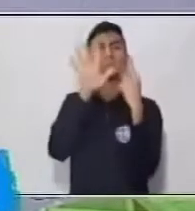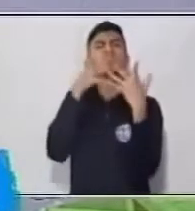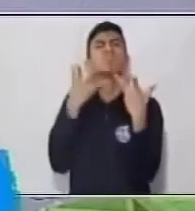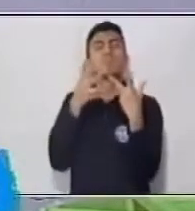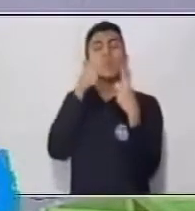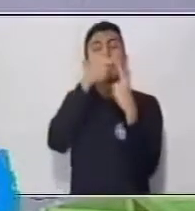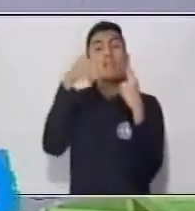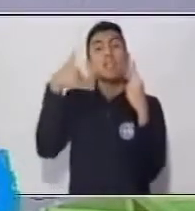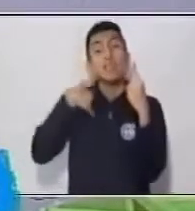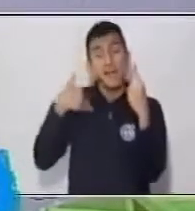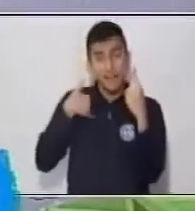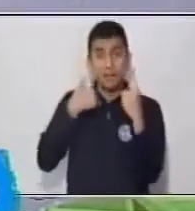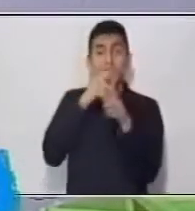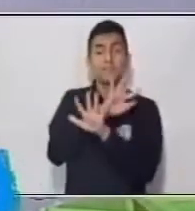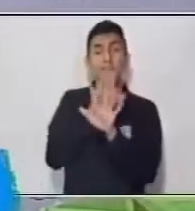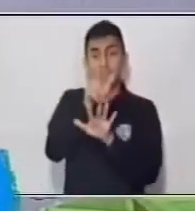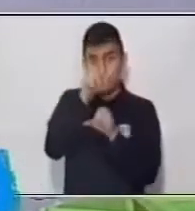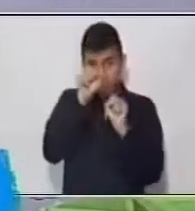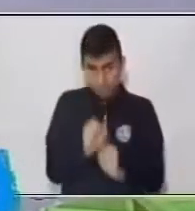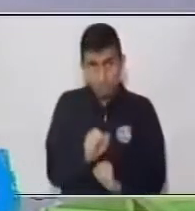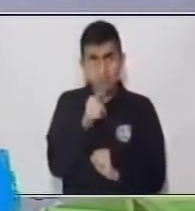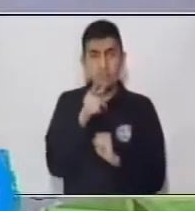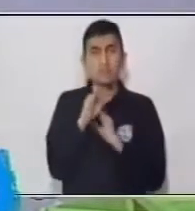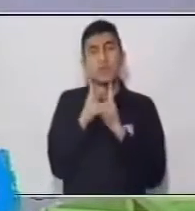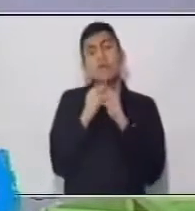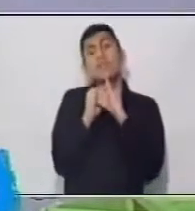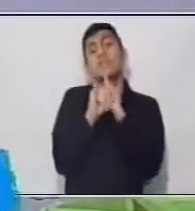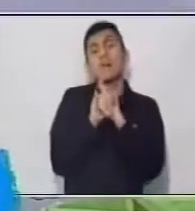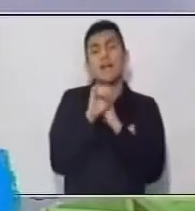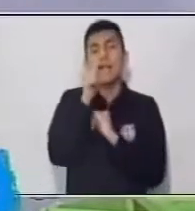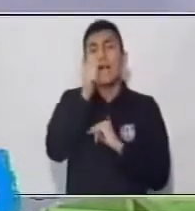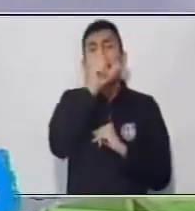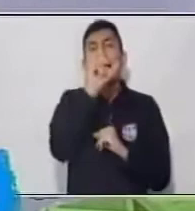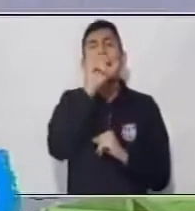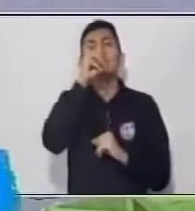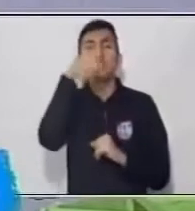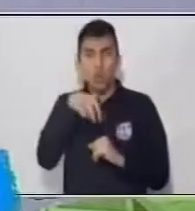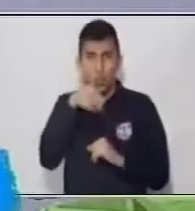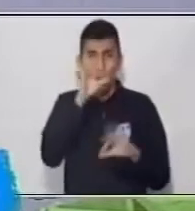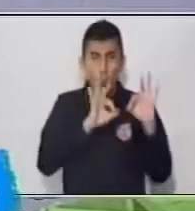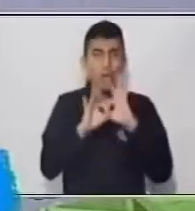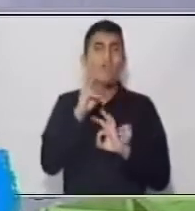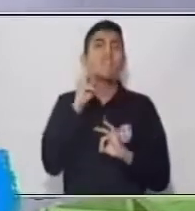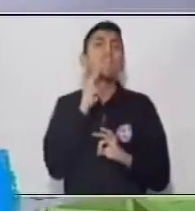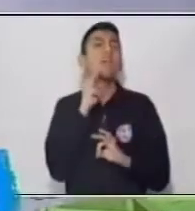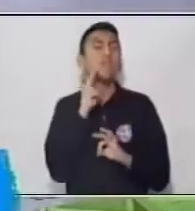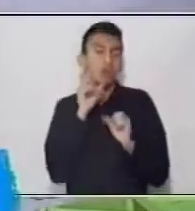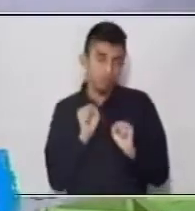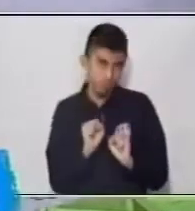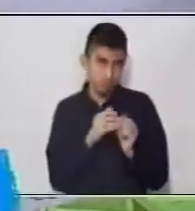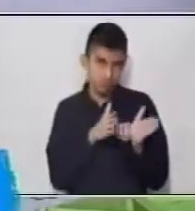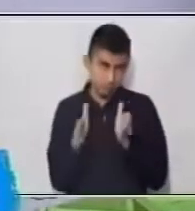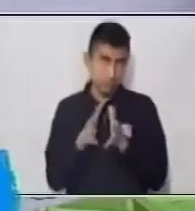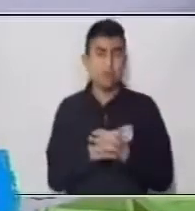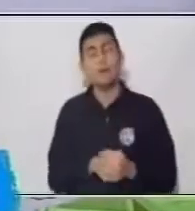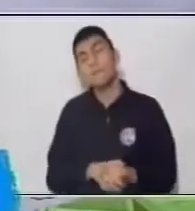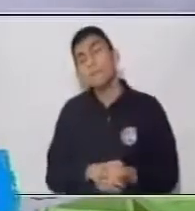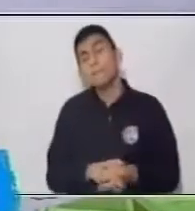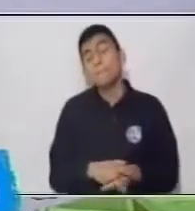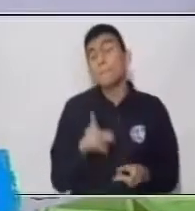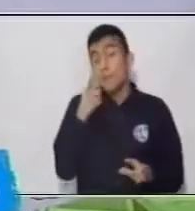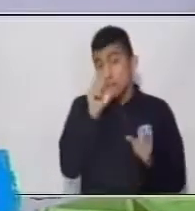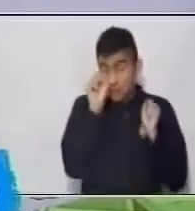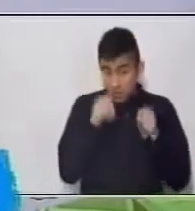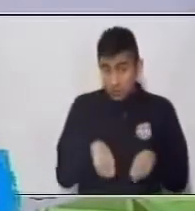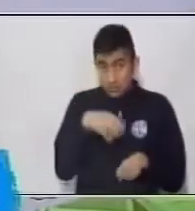del sintagma verbal solo podemos identificar una acción o un verbo. Pero están